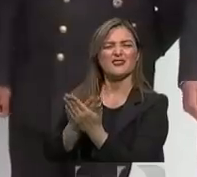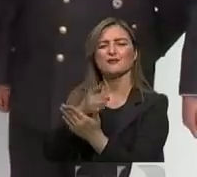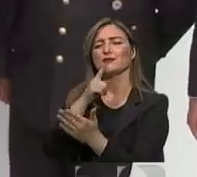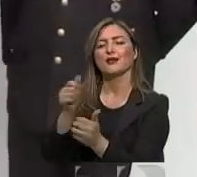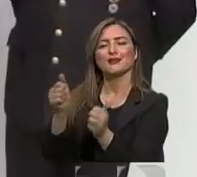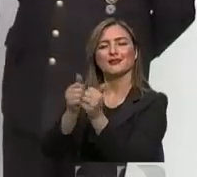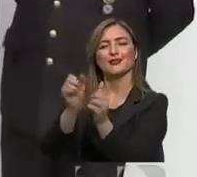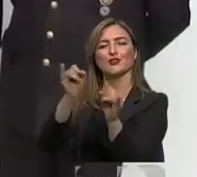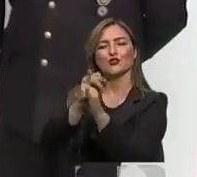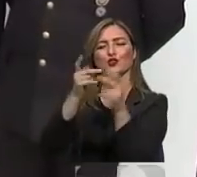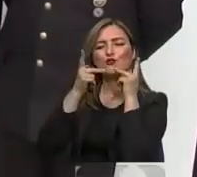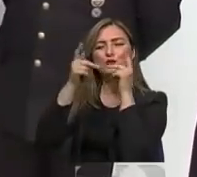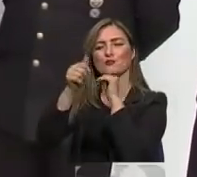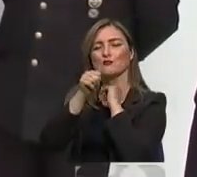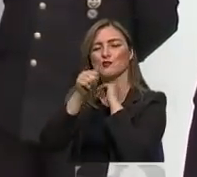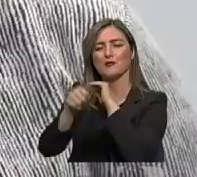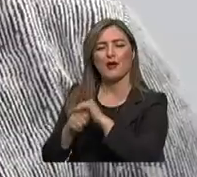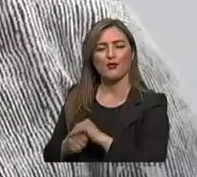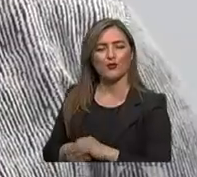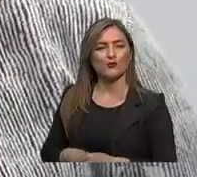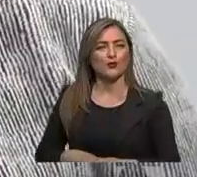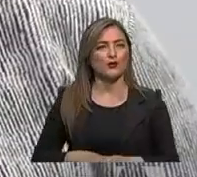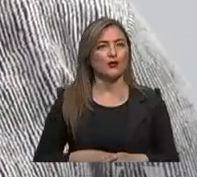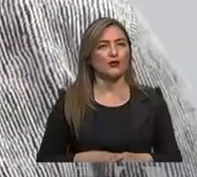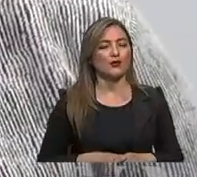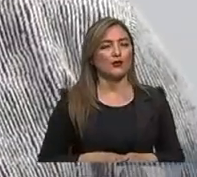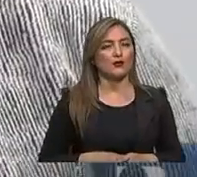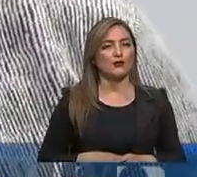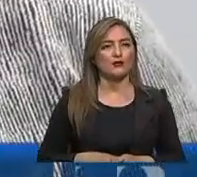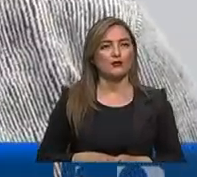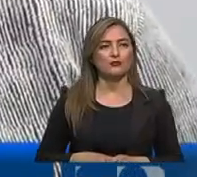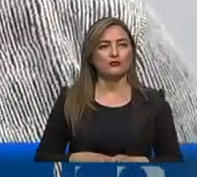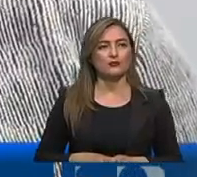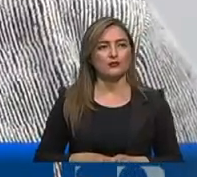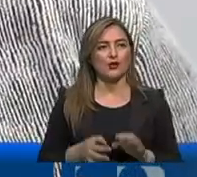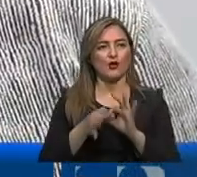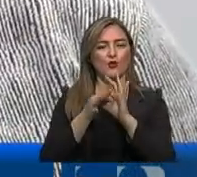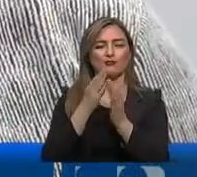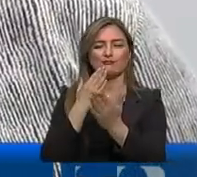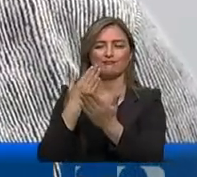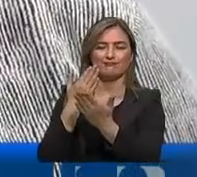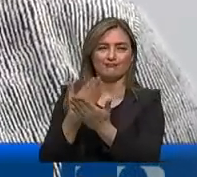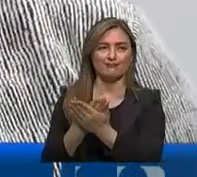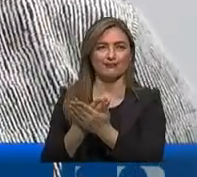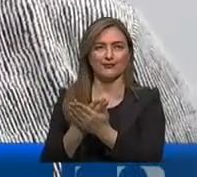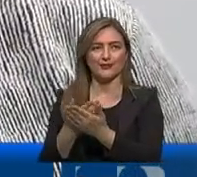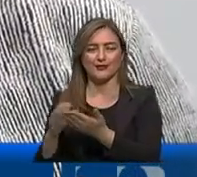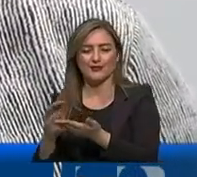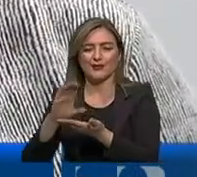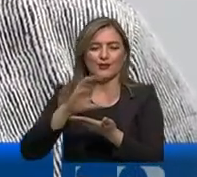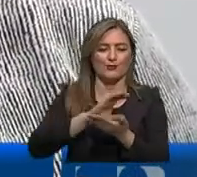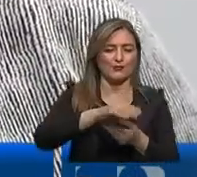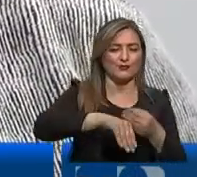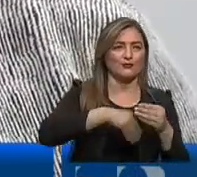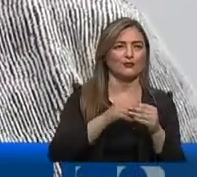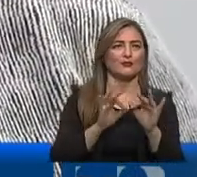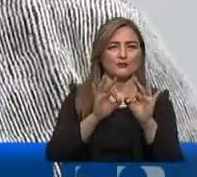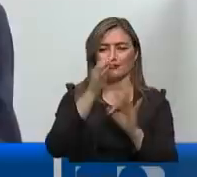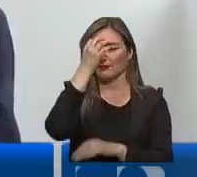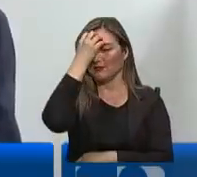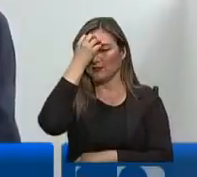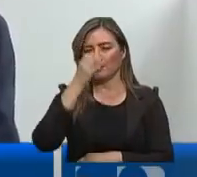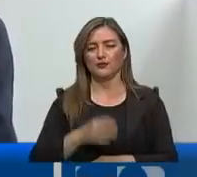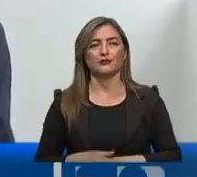por instituciones públicas y privadas. Gracias por ese aporte, por ese dinero tan bien invertido para